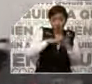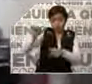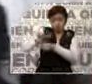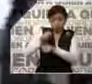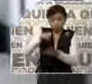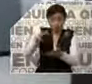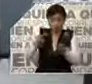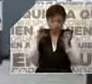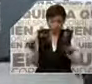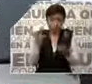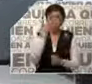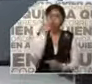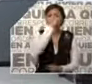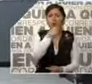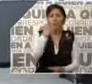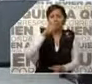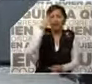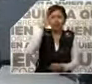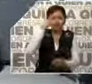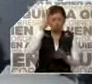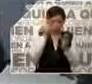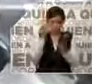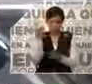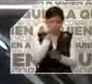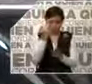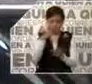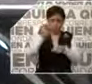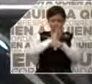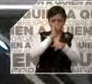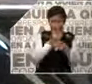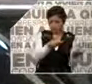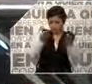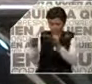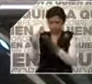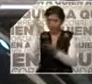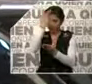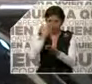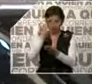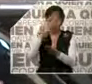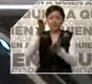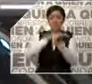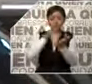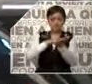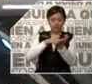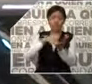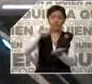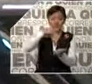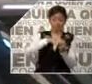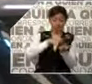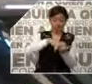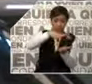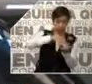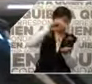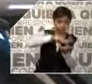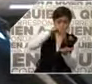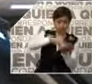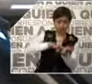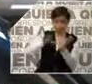y es necesario llevar tanto los documentos como el vehículo. Los documentos se van a fotocopiar y se van a escanear para tener un archivo